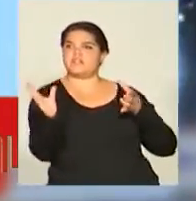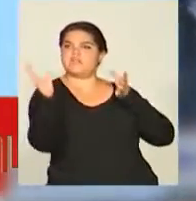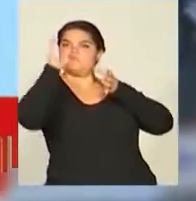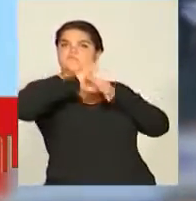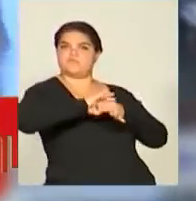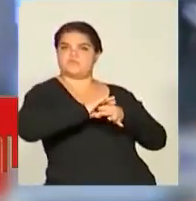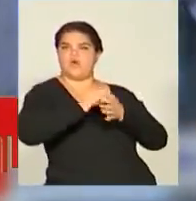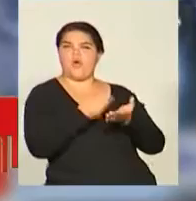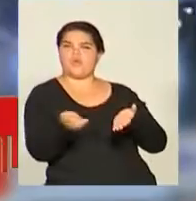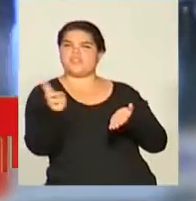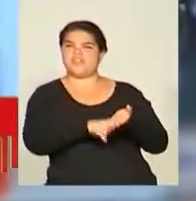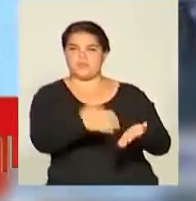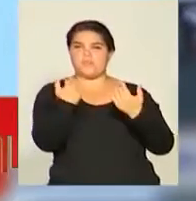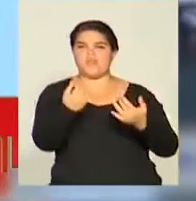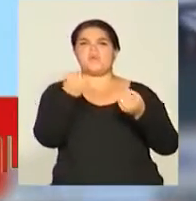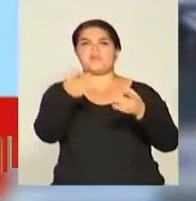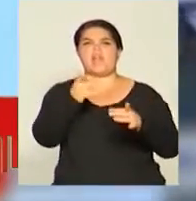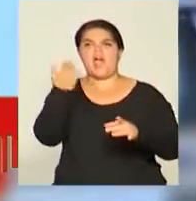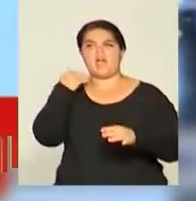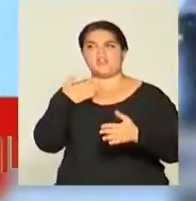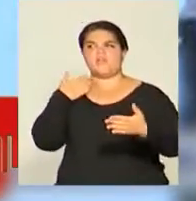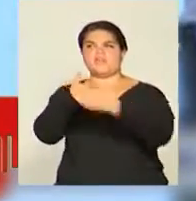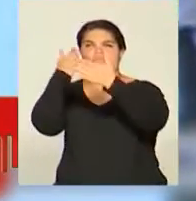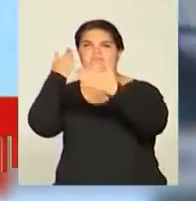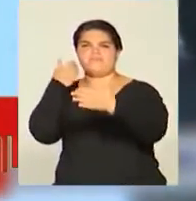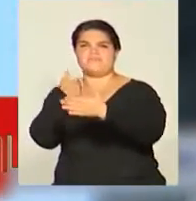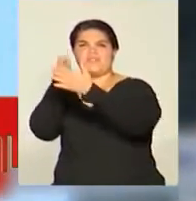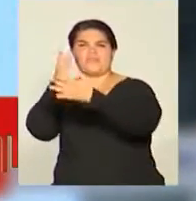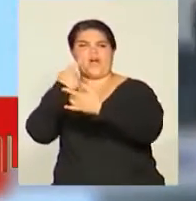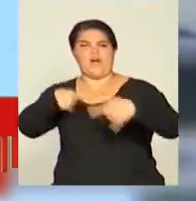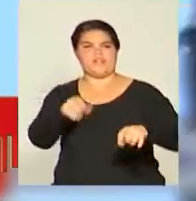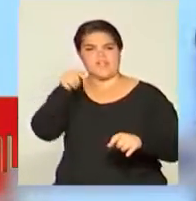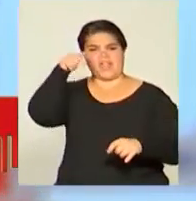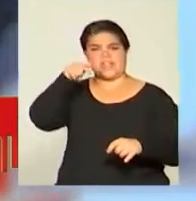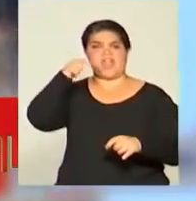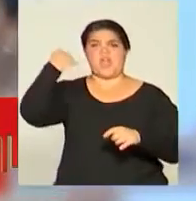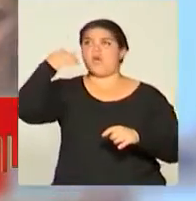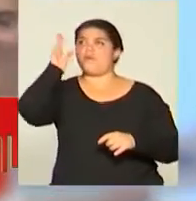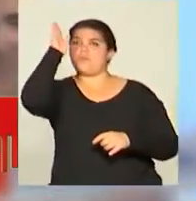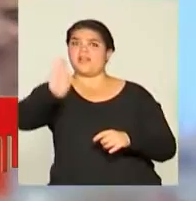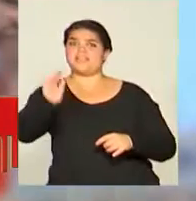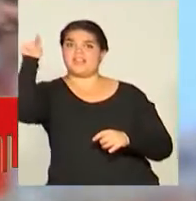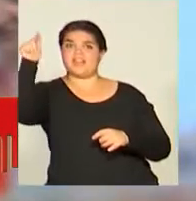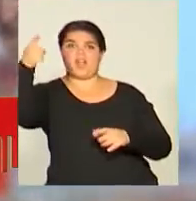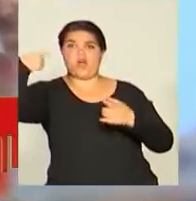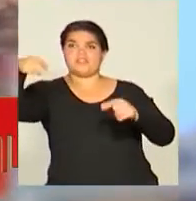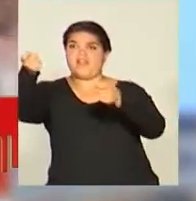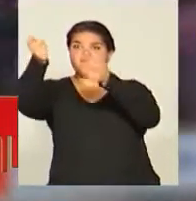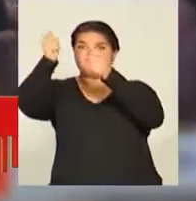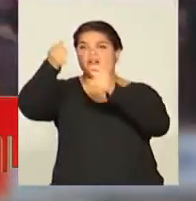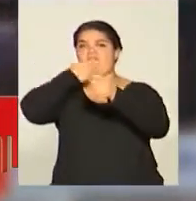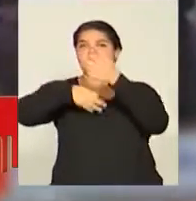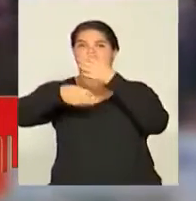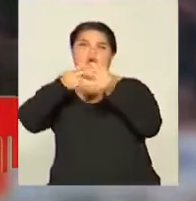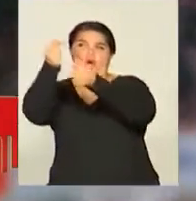mucho cuando se empezaron a ponerle restricciones a los productos que venían de Brasil. Entonces ellos empezaron a ponernos